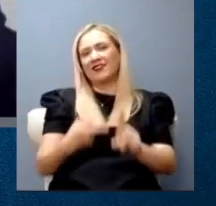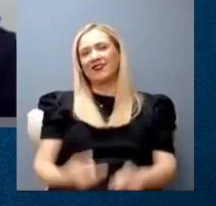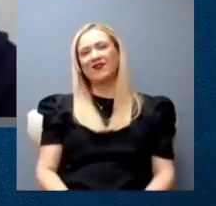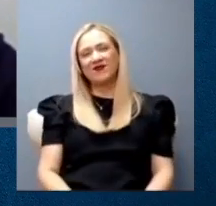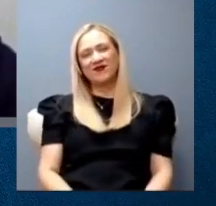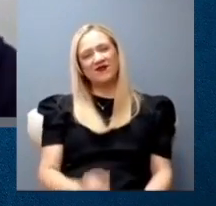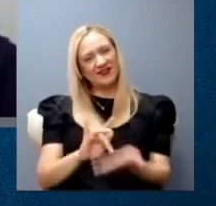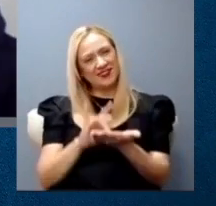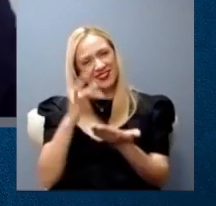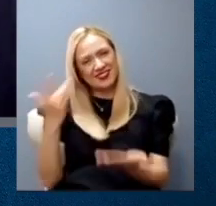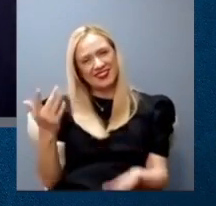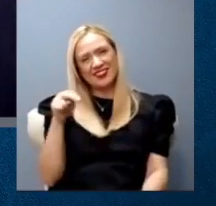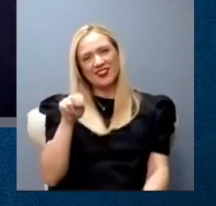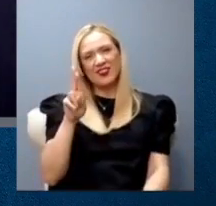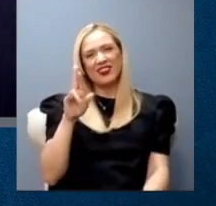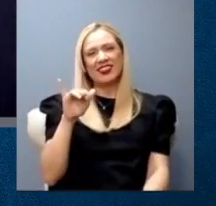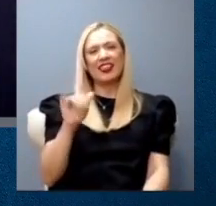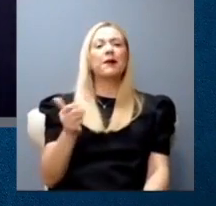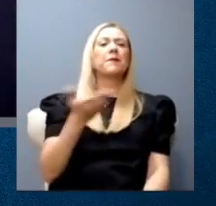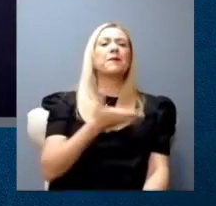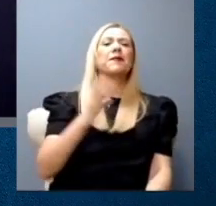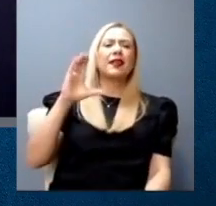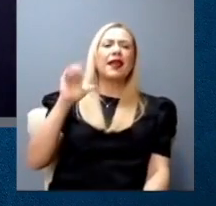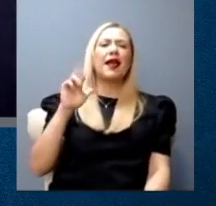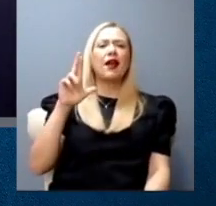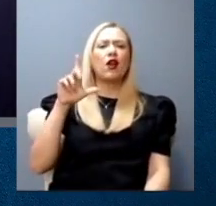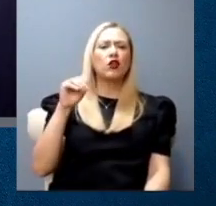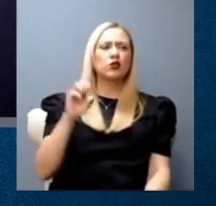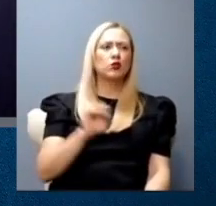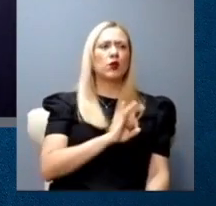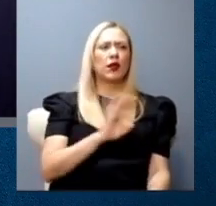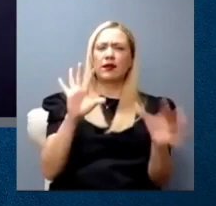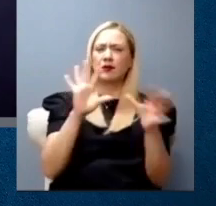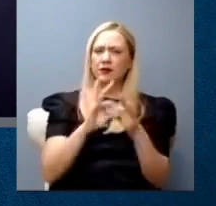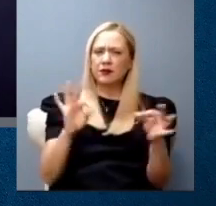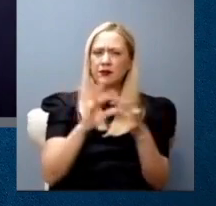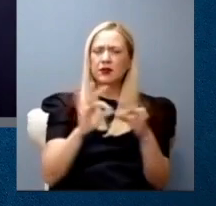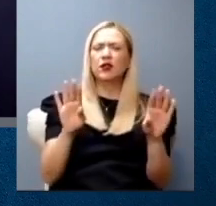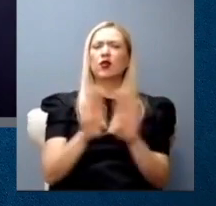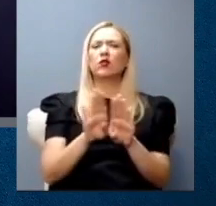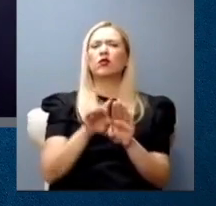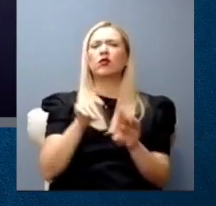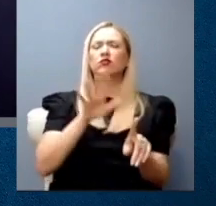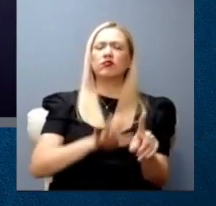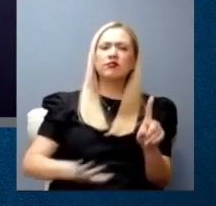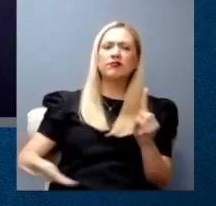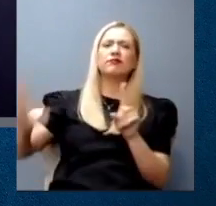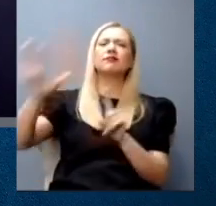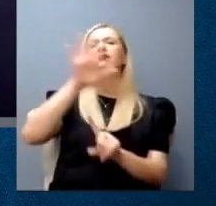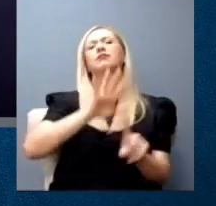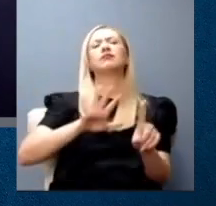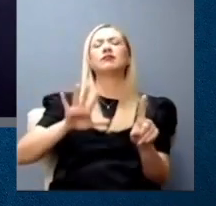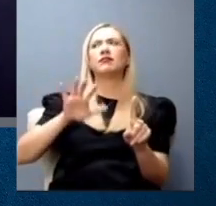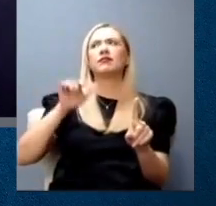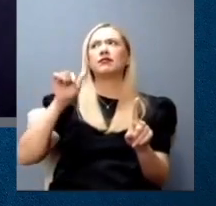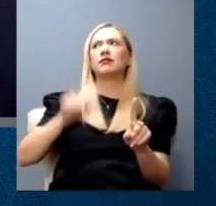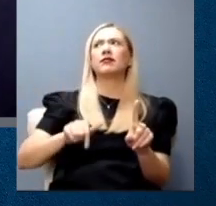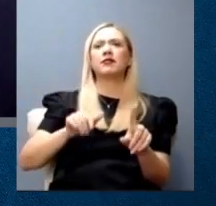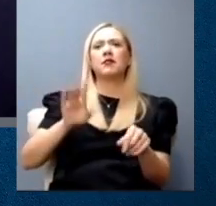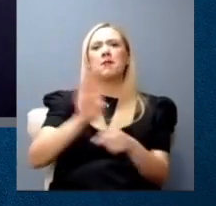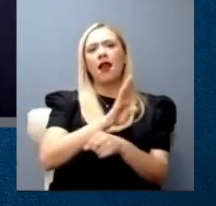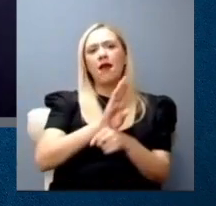Gracias, Nuria. Carlos, ¿nos podrías también dar tu perspectiva cómo el sistema universal ha influido, ha